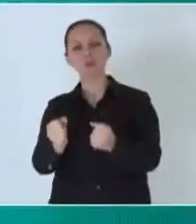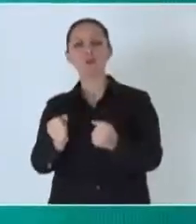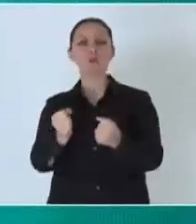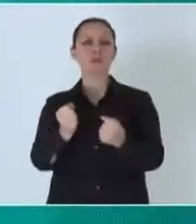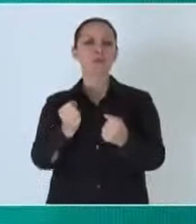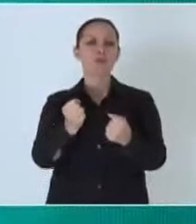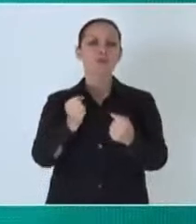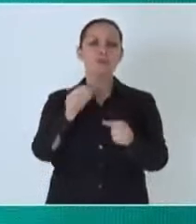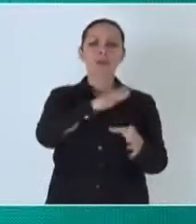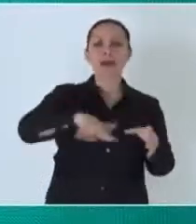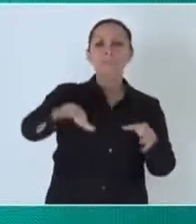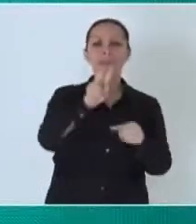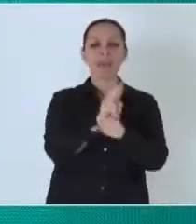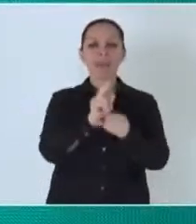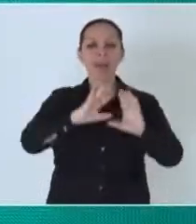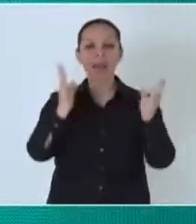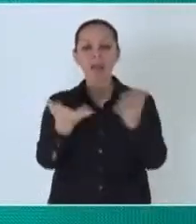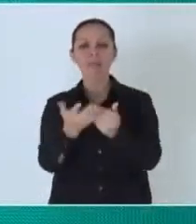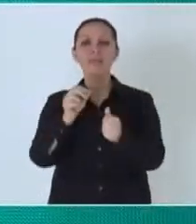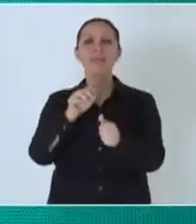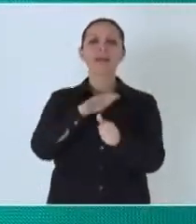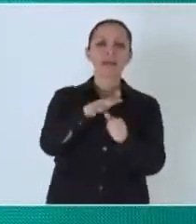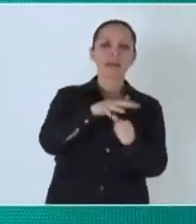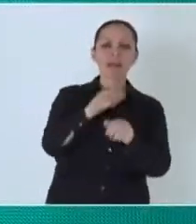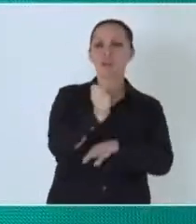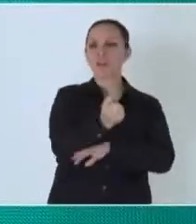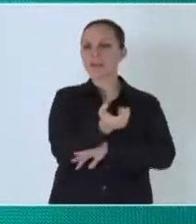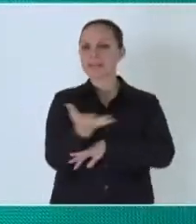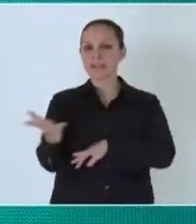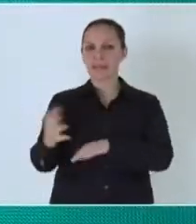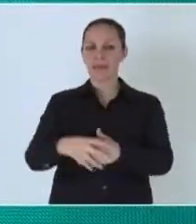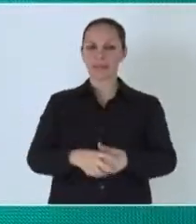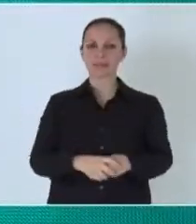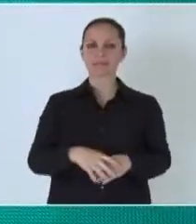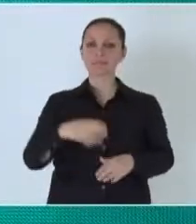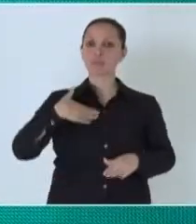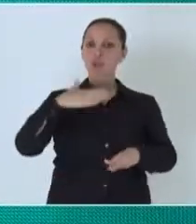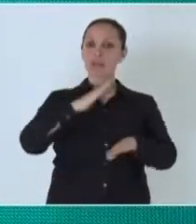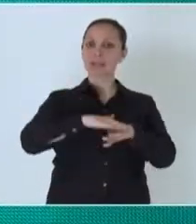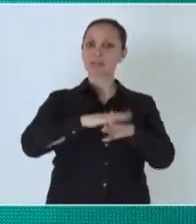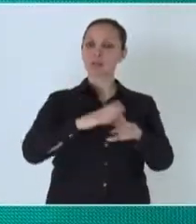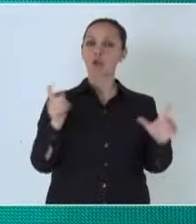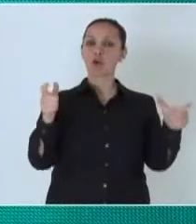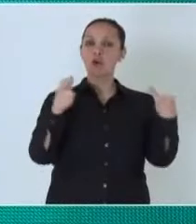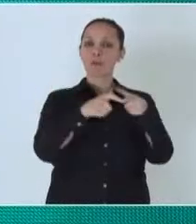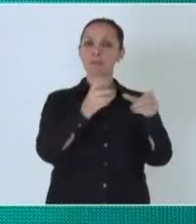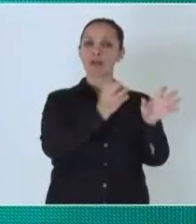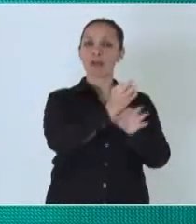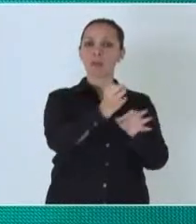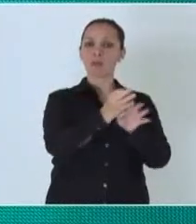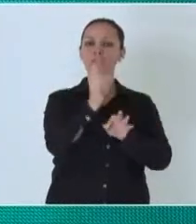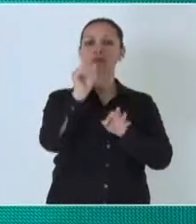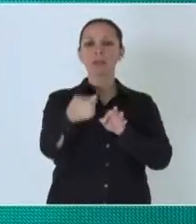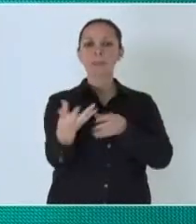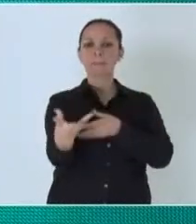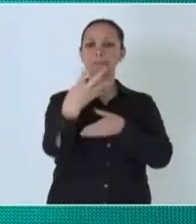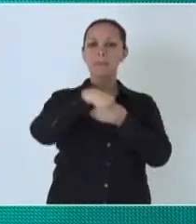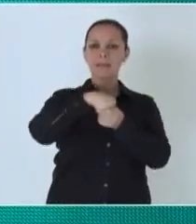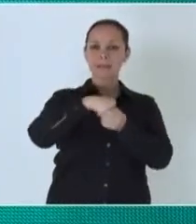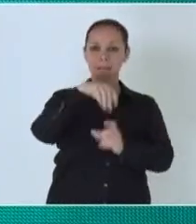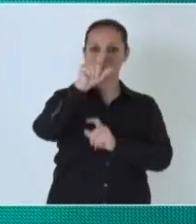medio ambiente género y diversidades tengo a mi cargo la comisión de Educación y participación ciudadana